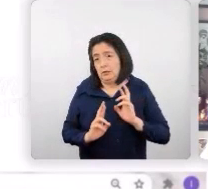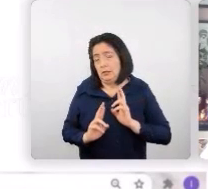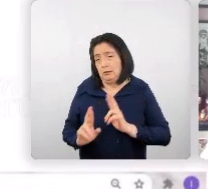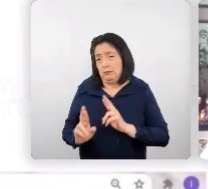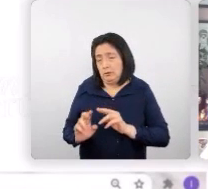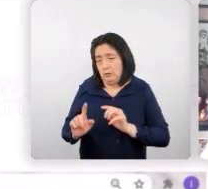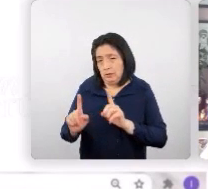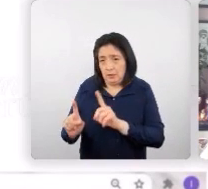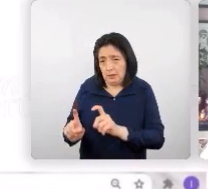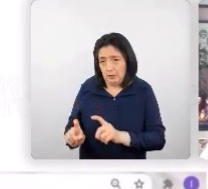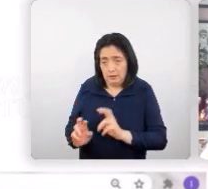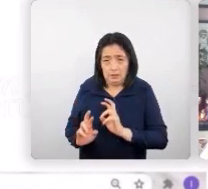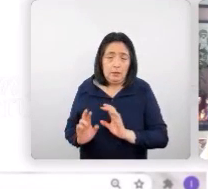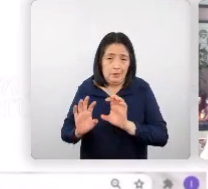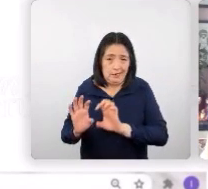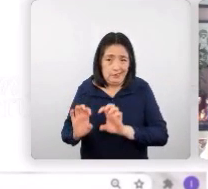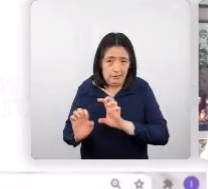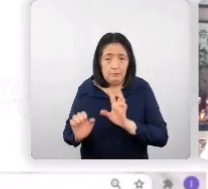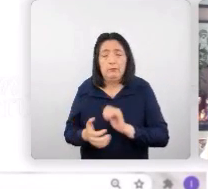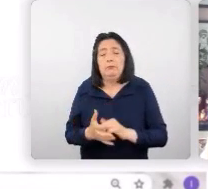este pequeño examen y poder,